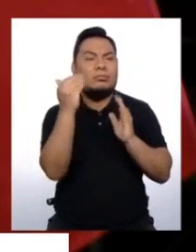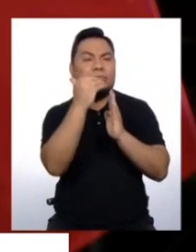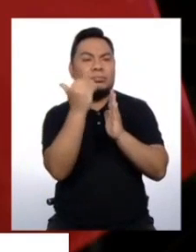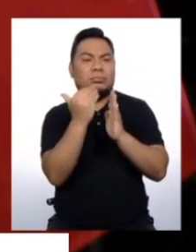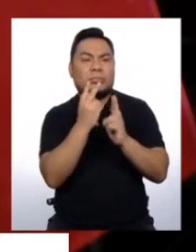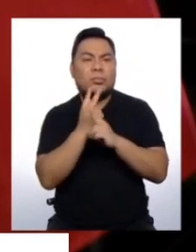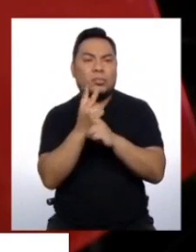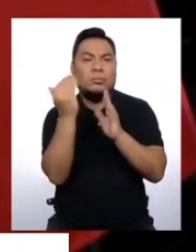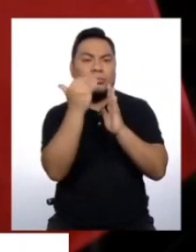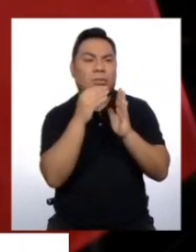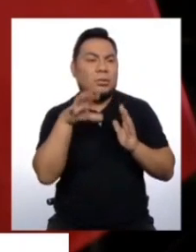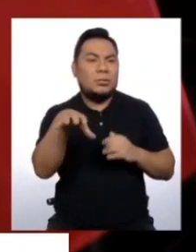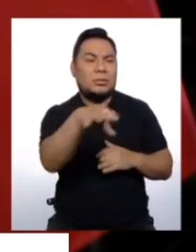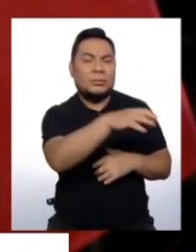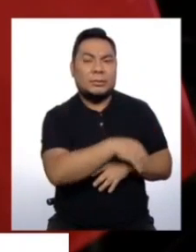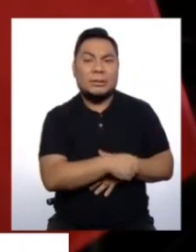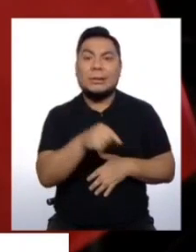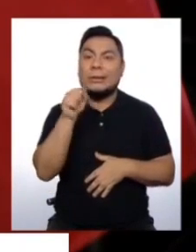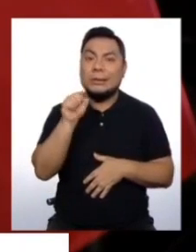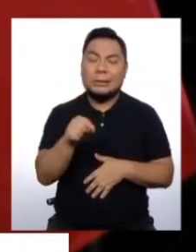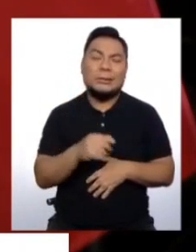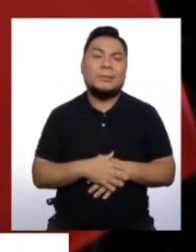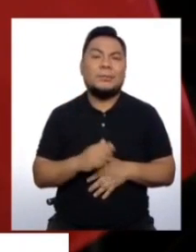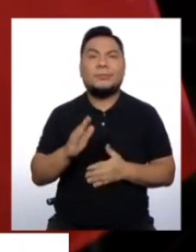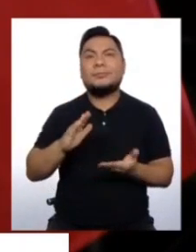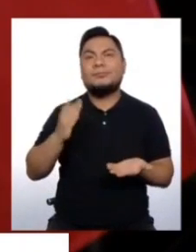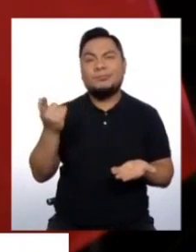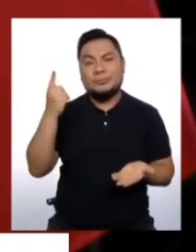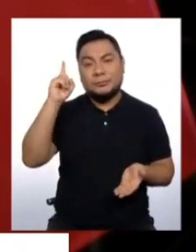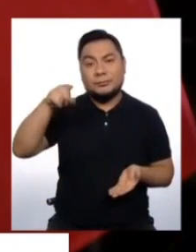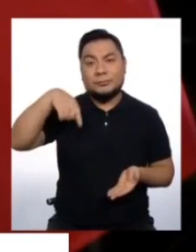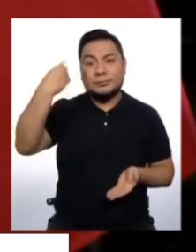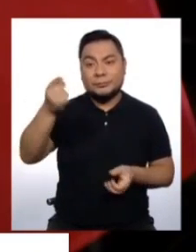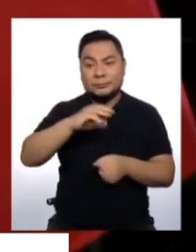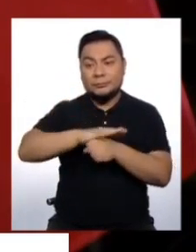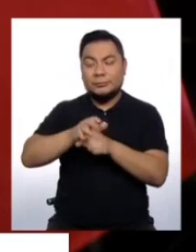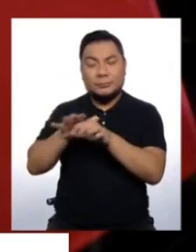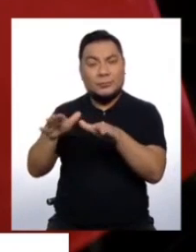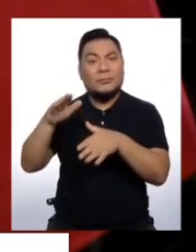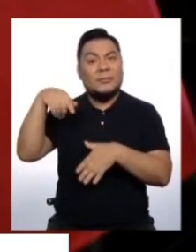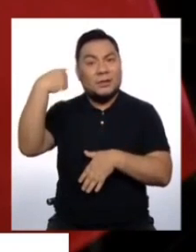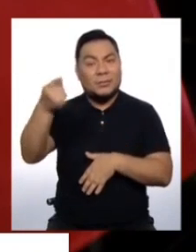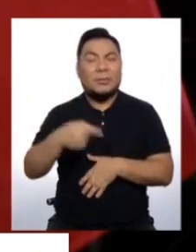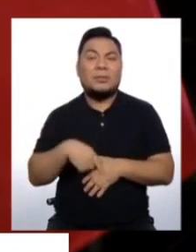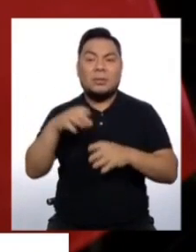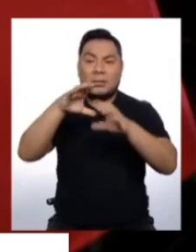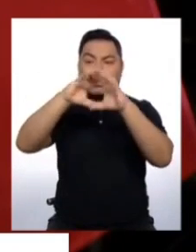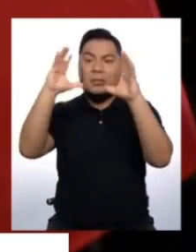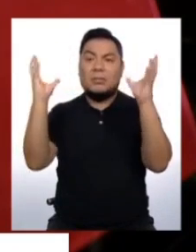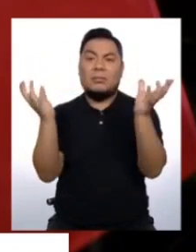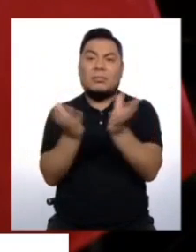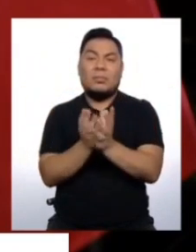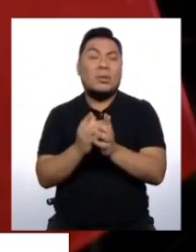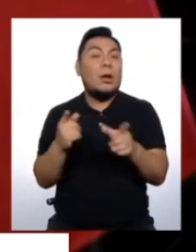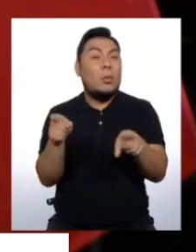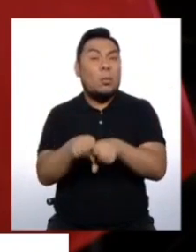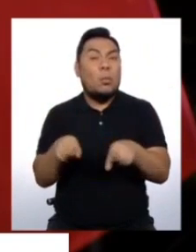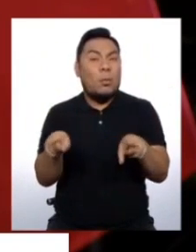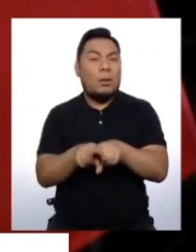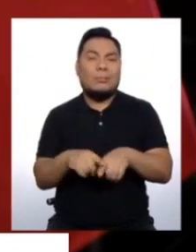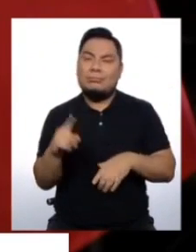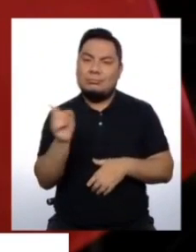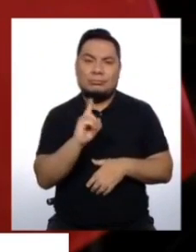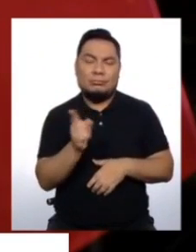el concepto de que después del COVID-19 el mundo no va a ser lo mismo. Y tenemos